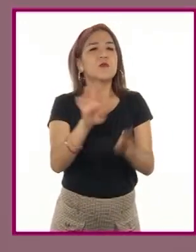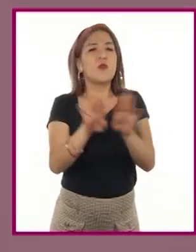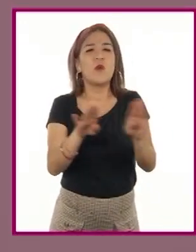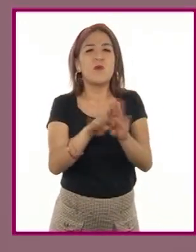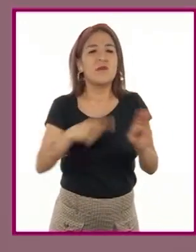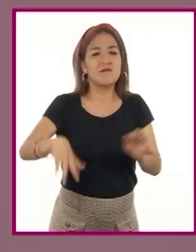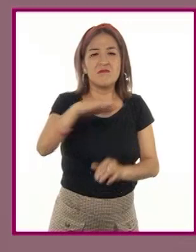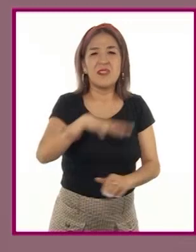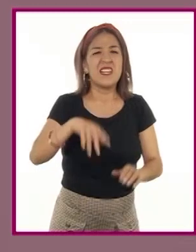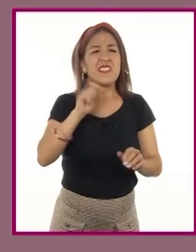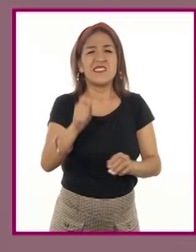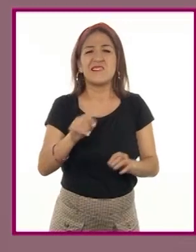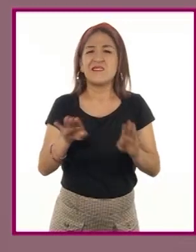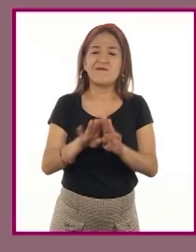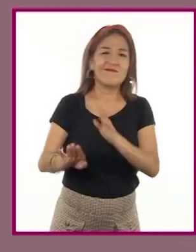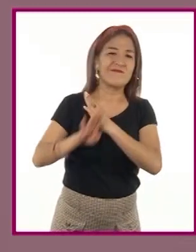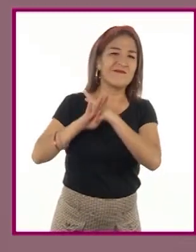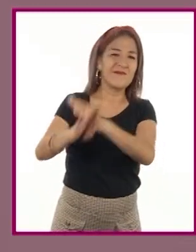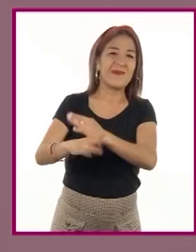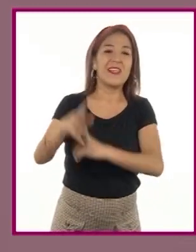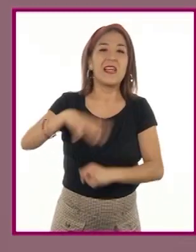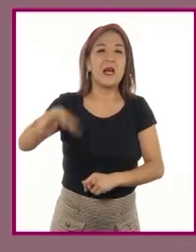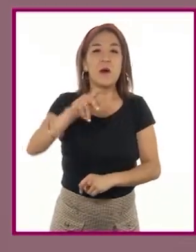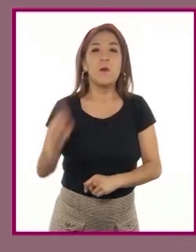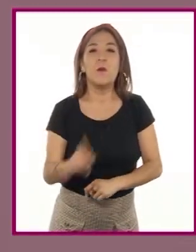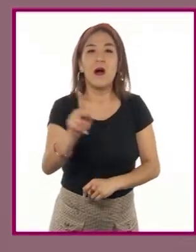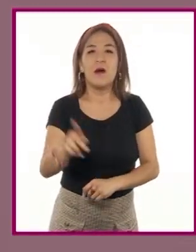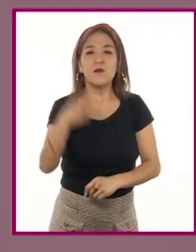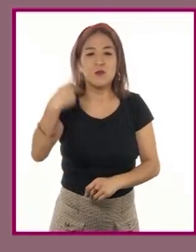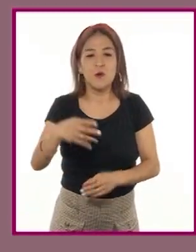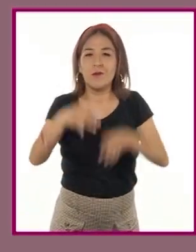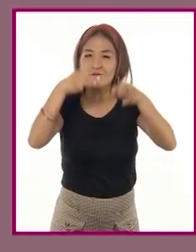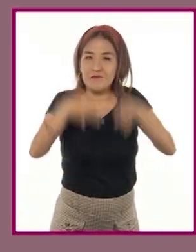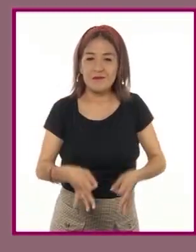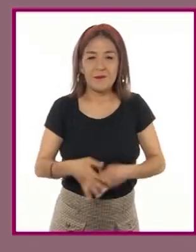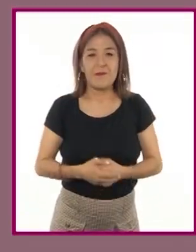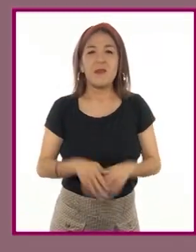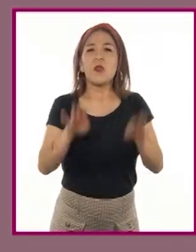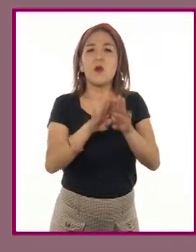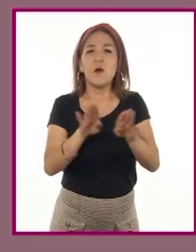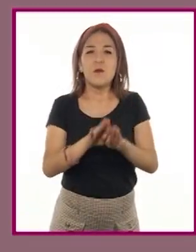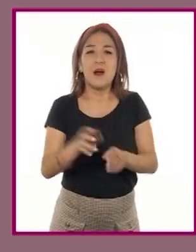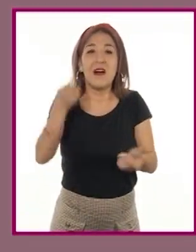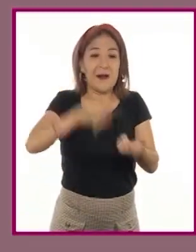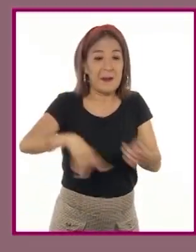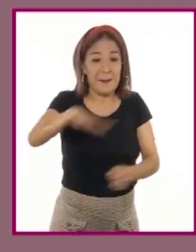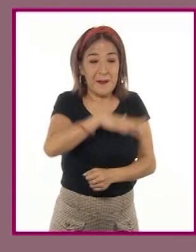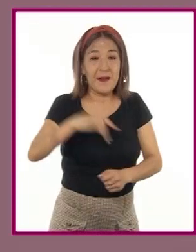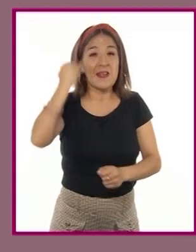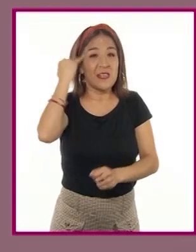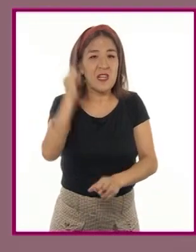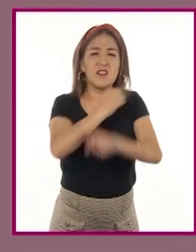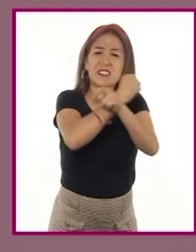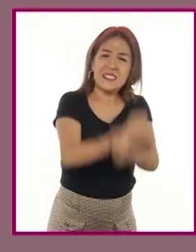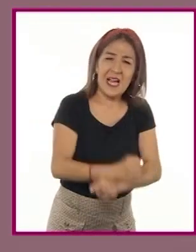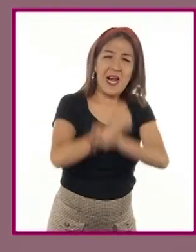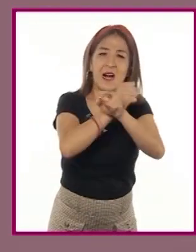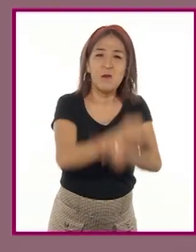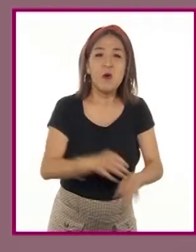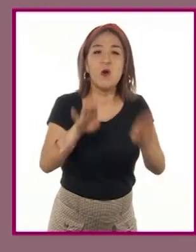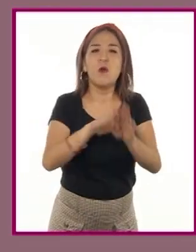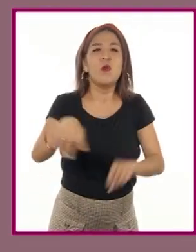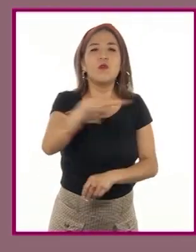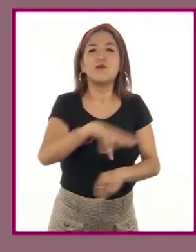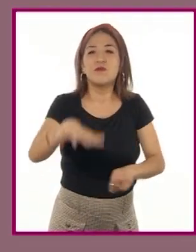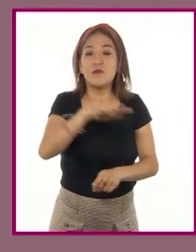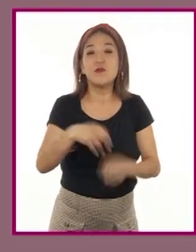negación de la cosmovisión de los pueblos originarios. La esclavización de los mismos y la conformación de una sociedad